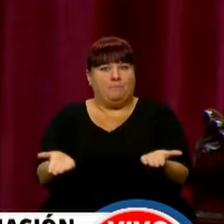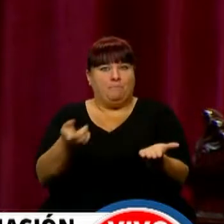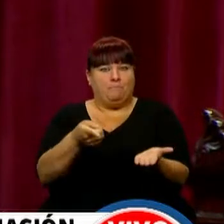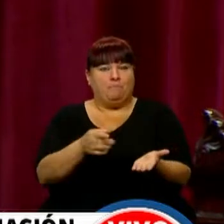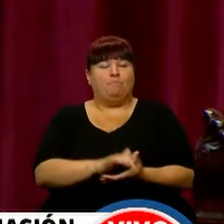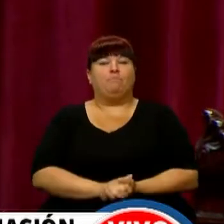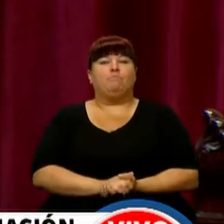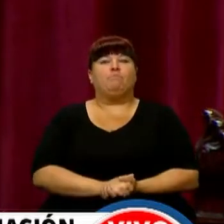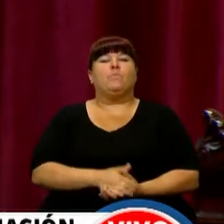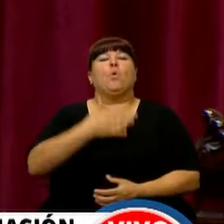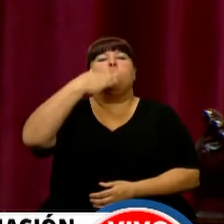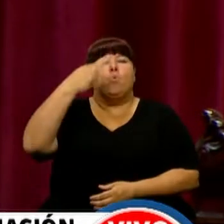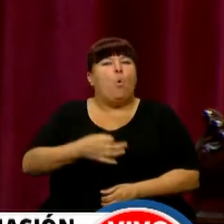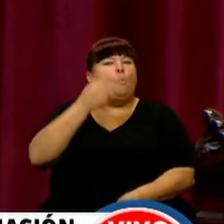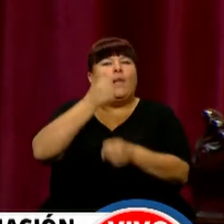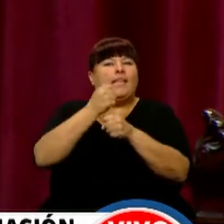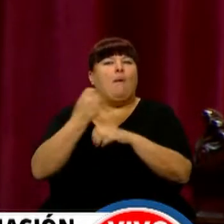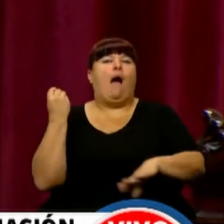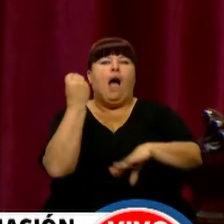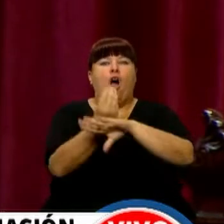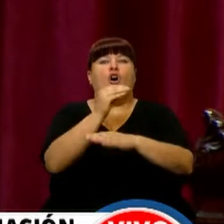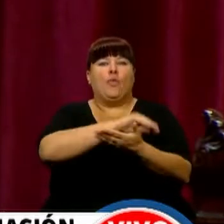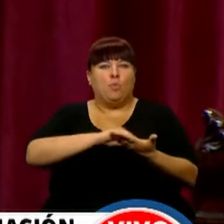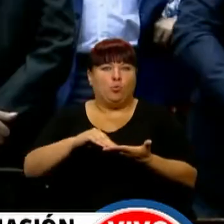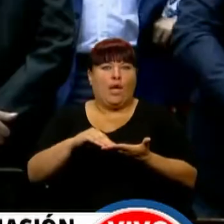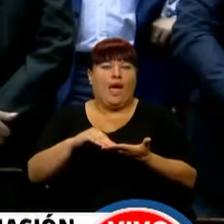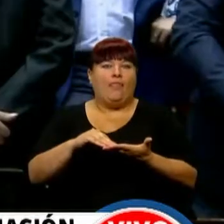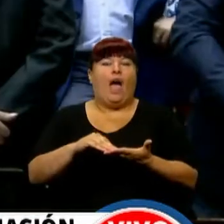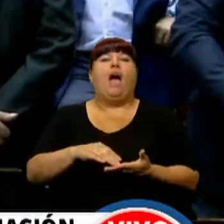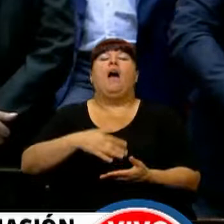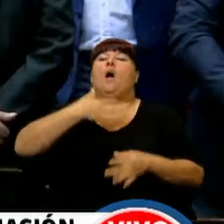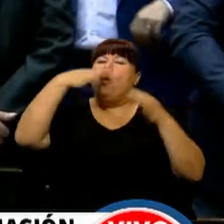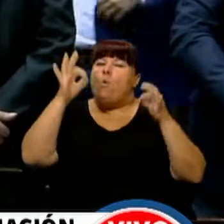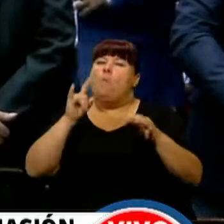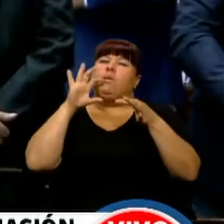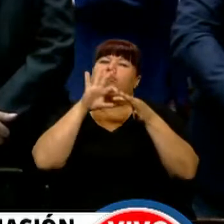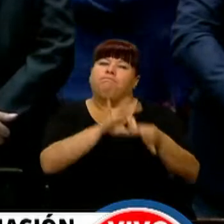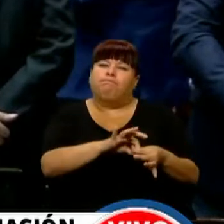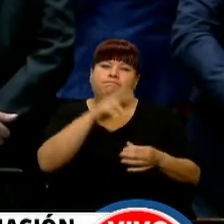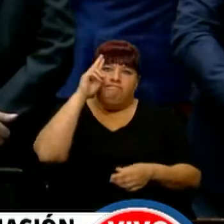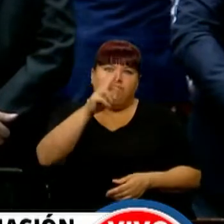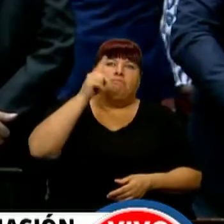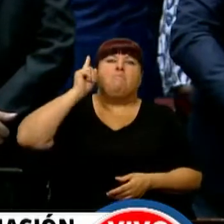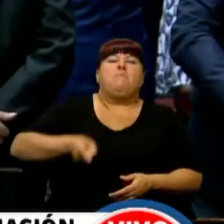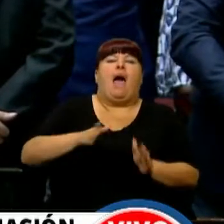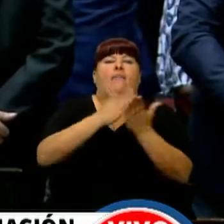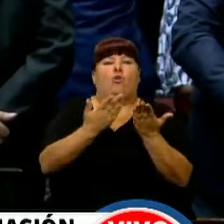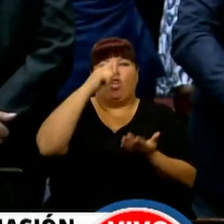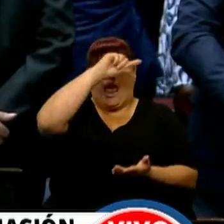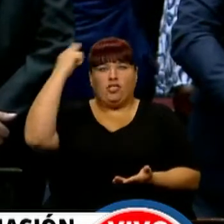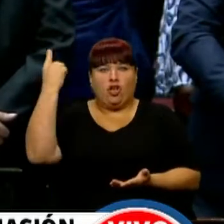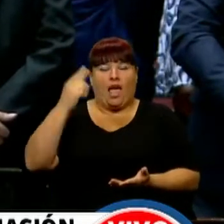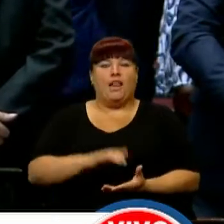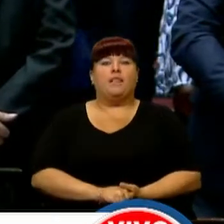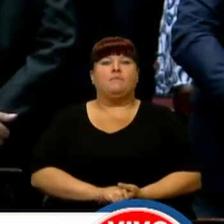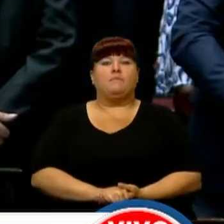evangelios, desempeñar fielmente el cargo de diputada y obrar en todo de conformidad con lo que prescribe la Constitución